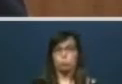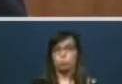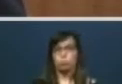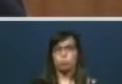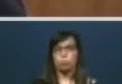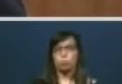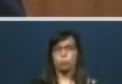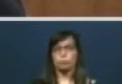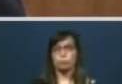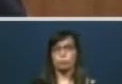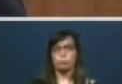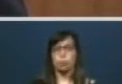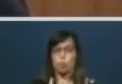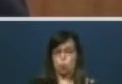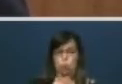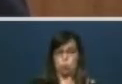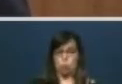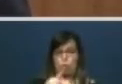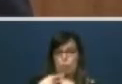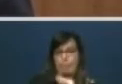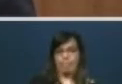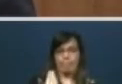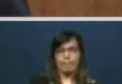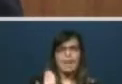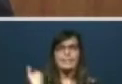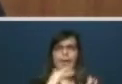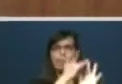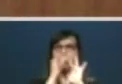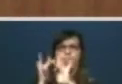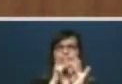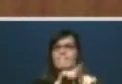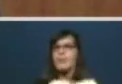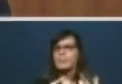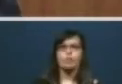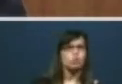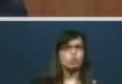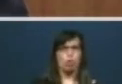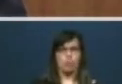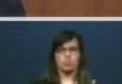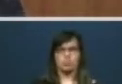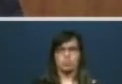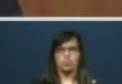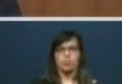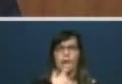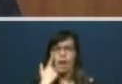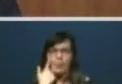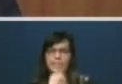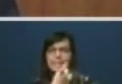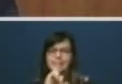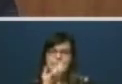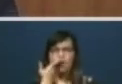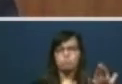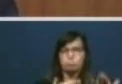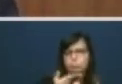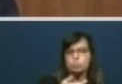la finalización del curso ya se está tomando contacto con todas las familias de los menores y se están valorando las necesidades